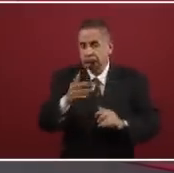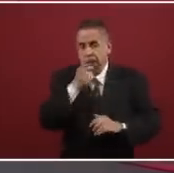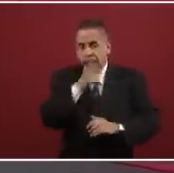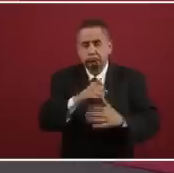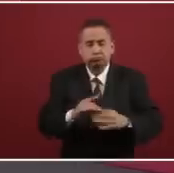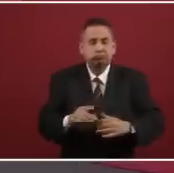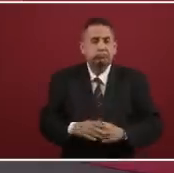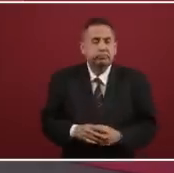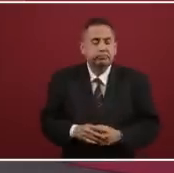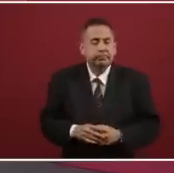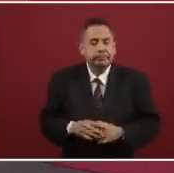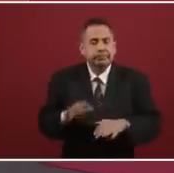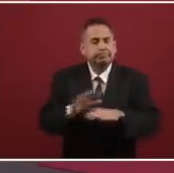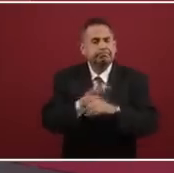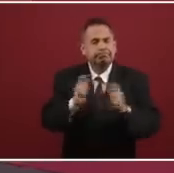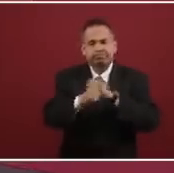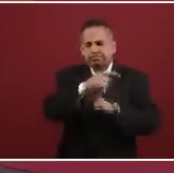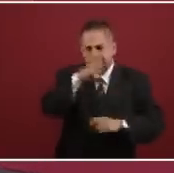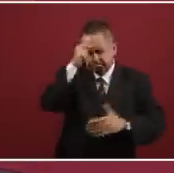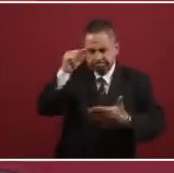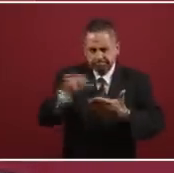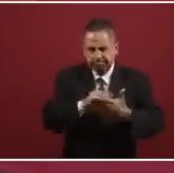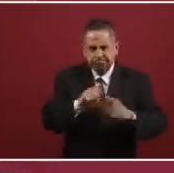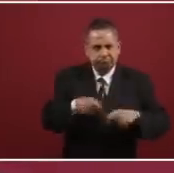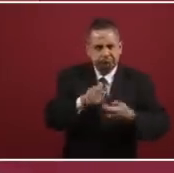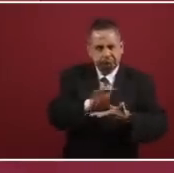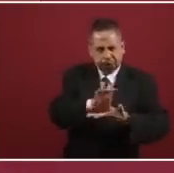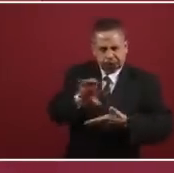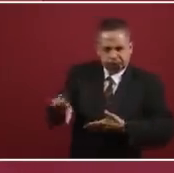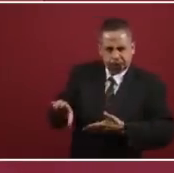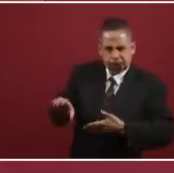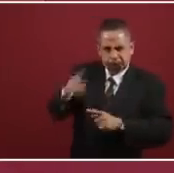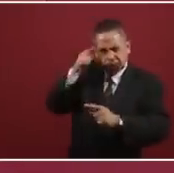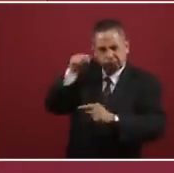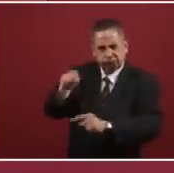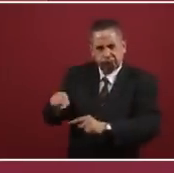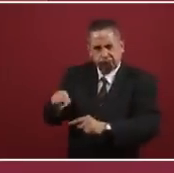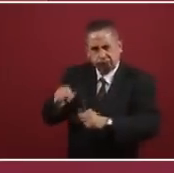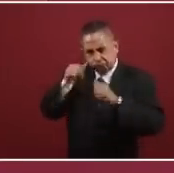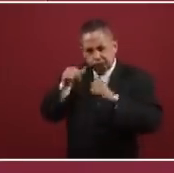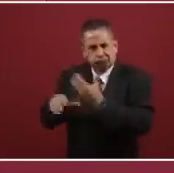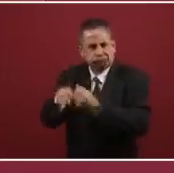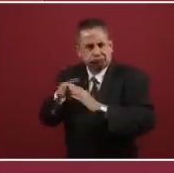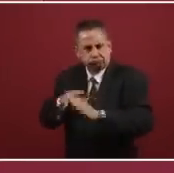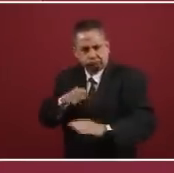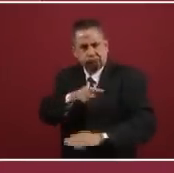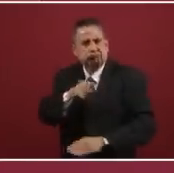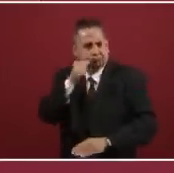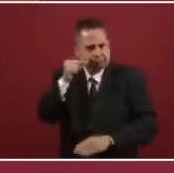un acuerdo para que se destinen recursos a la atención de migrantes.